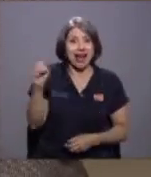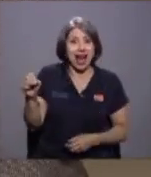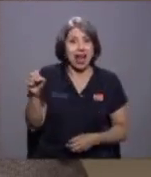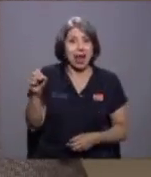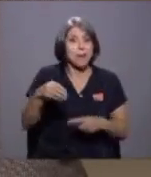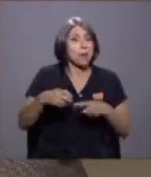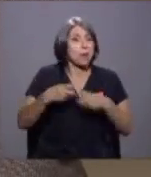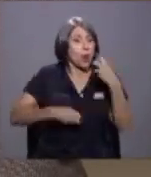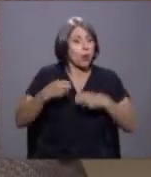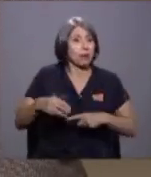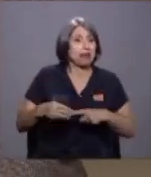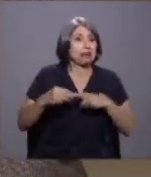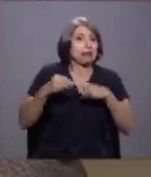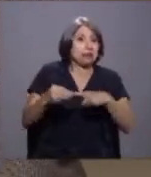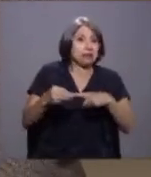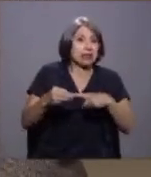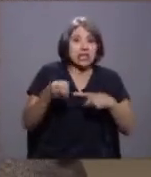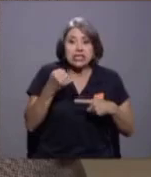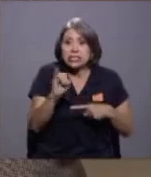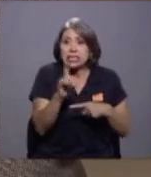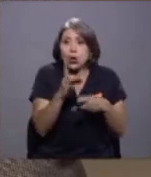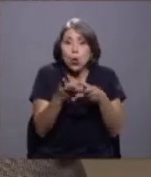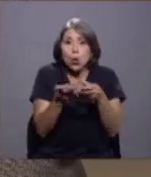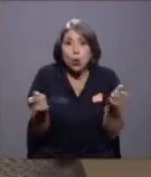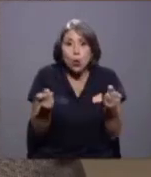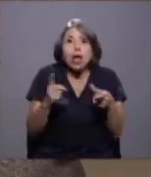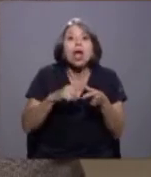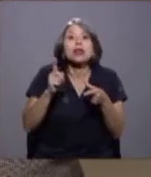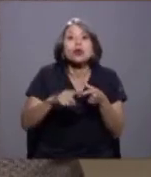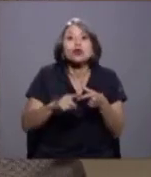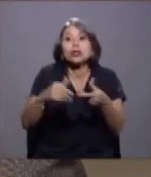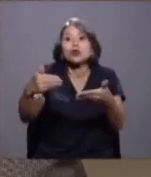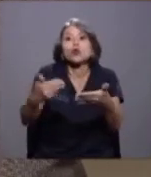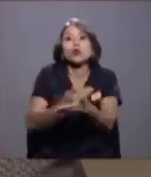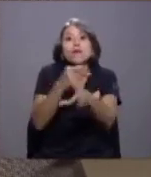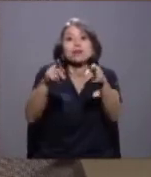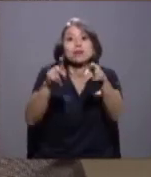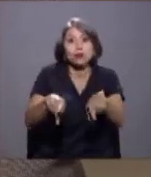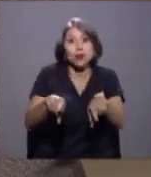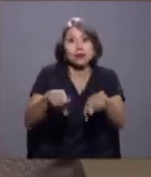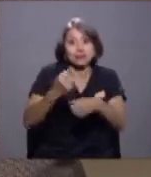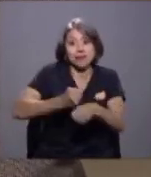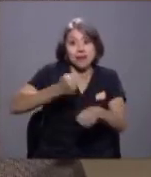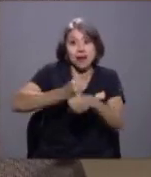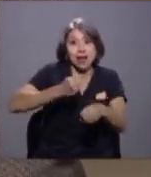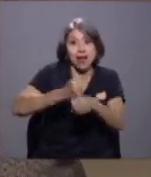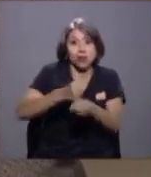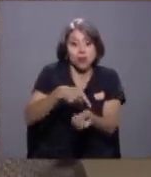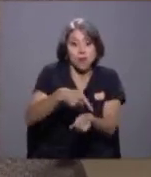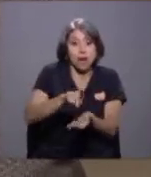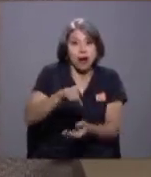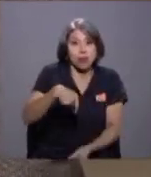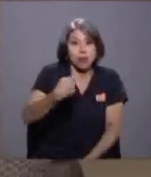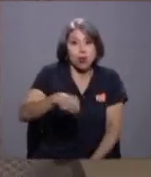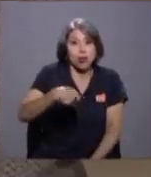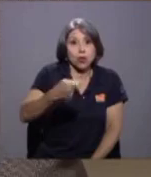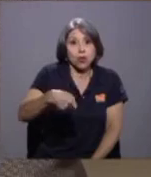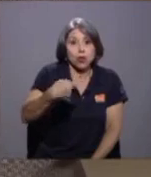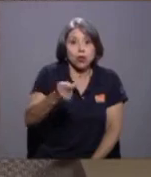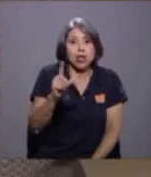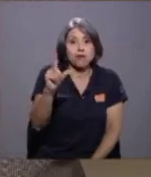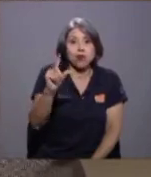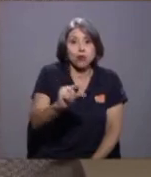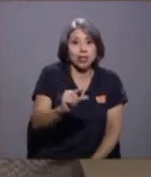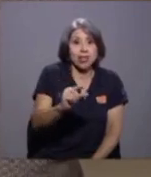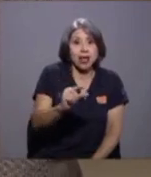entonces los nuevos asegurados que van a estar pagando una cuota reducida, al final de cuentas le cuestan a la caja